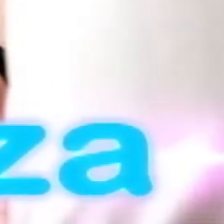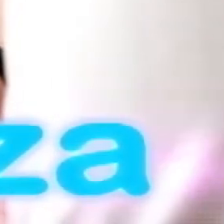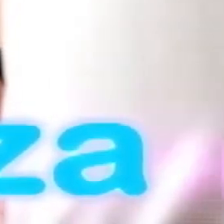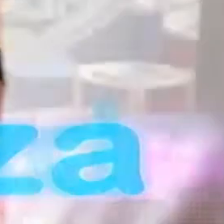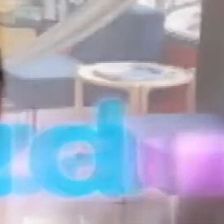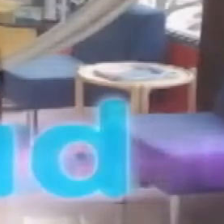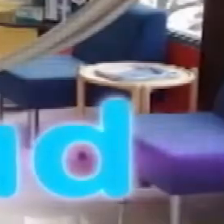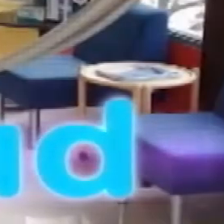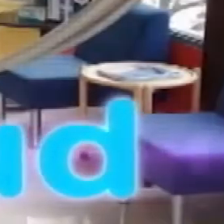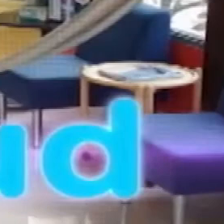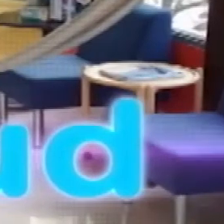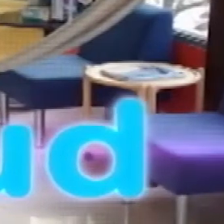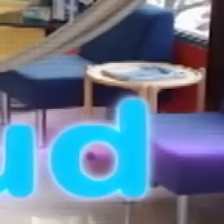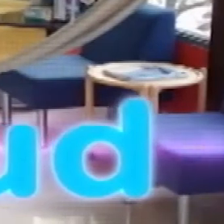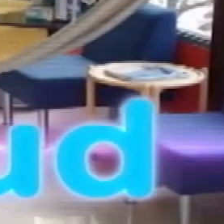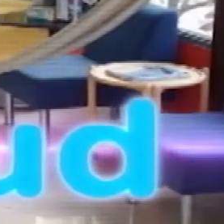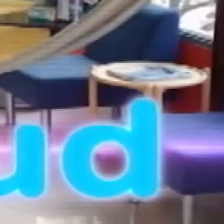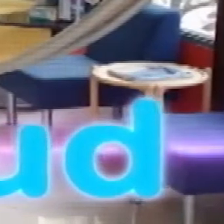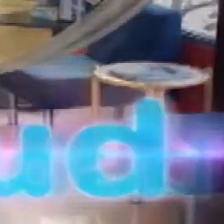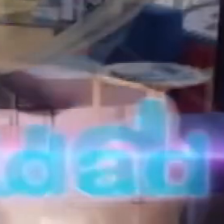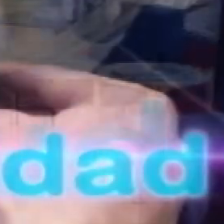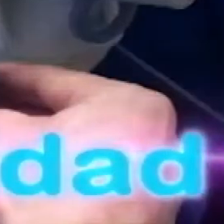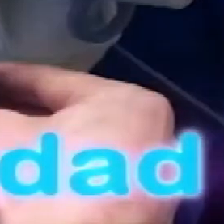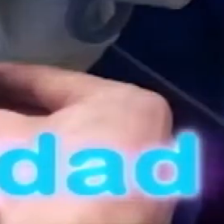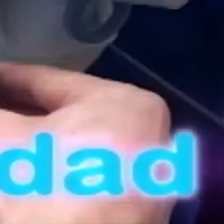Confianza, exactitud,